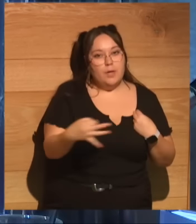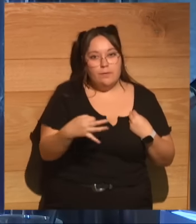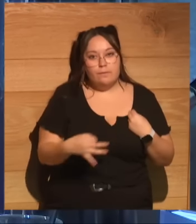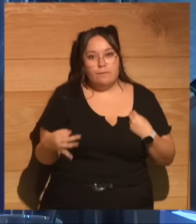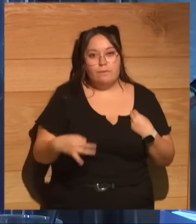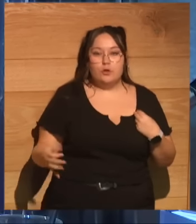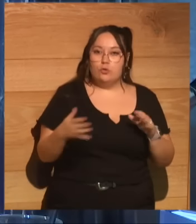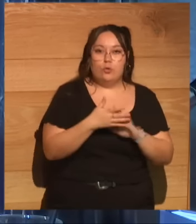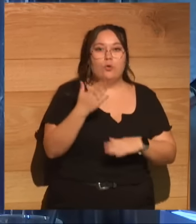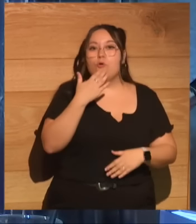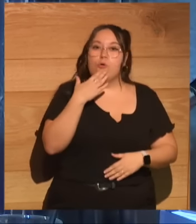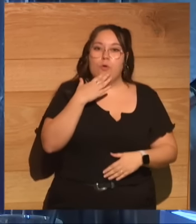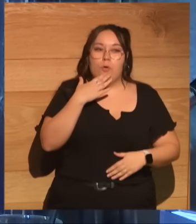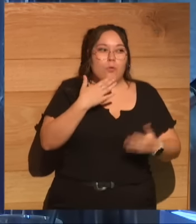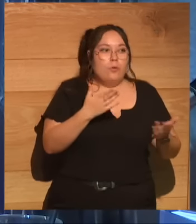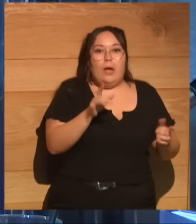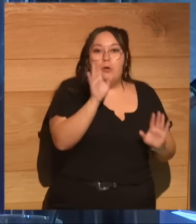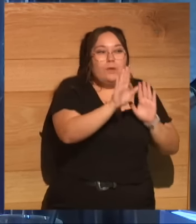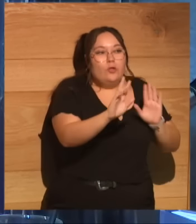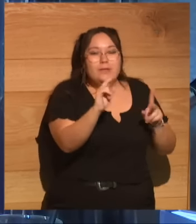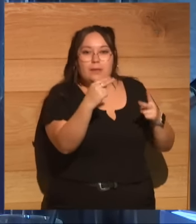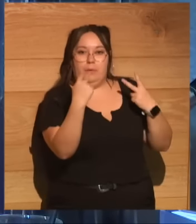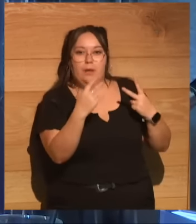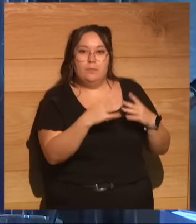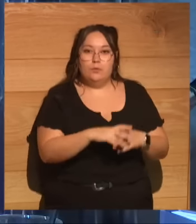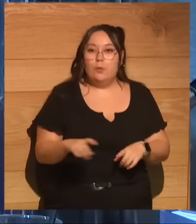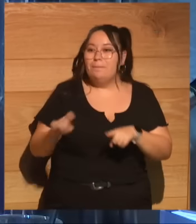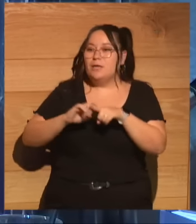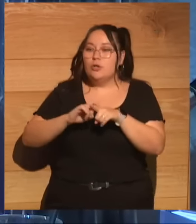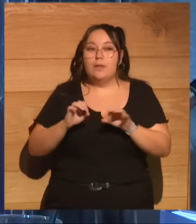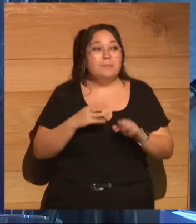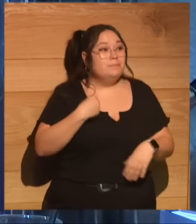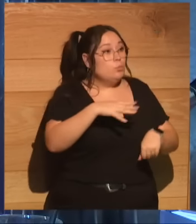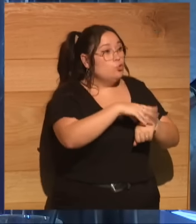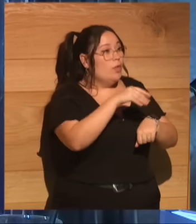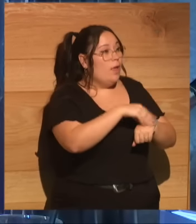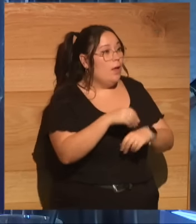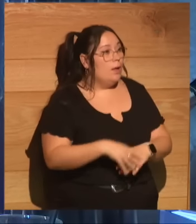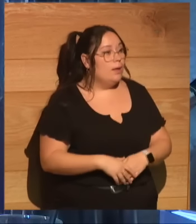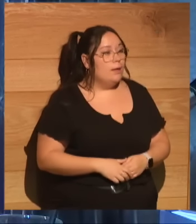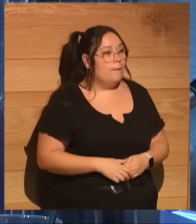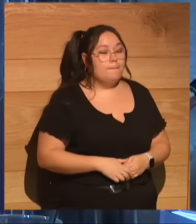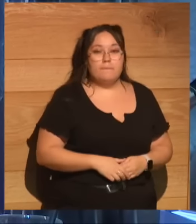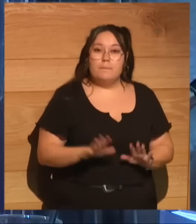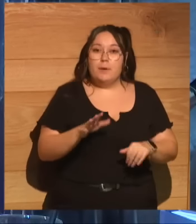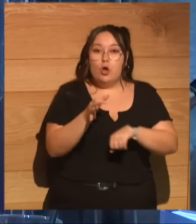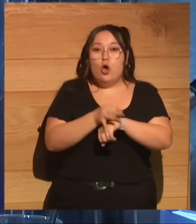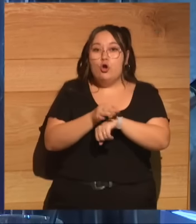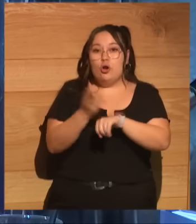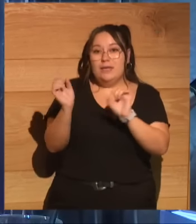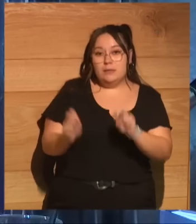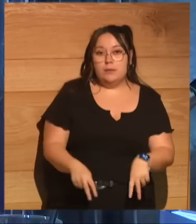ser de postal, los vecinos te están mirando, no existen personalidades, no existe ¡Suiza! Nada. Pero sin relojes de